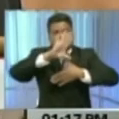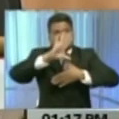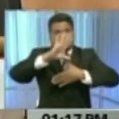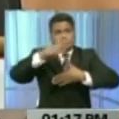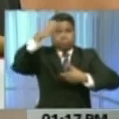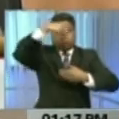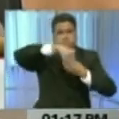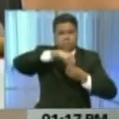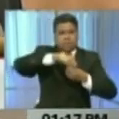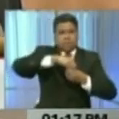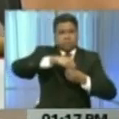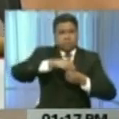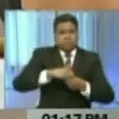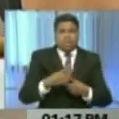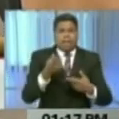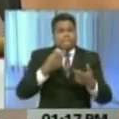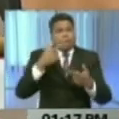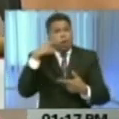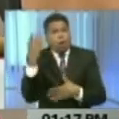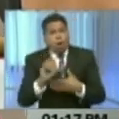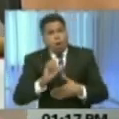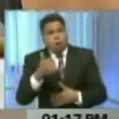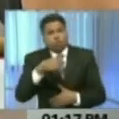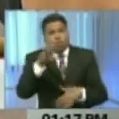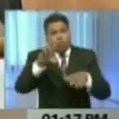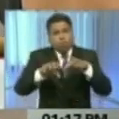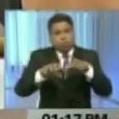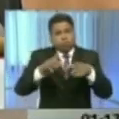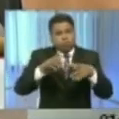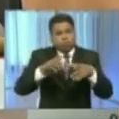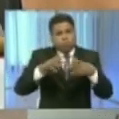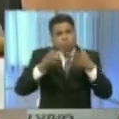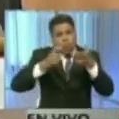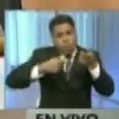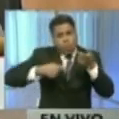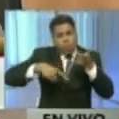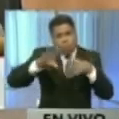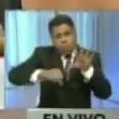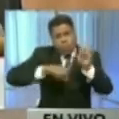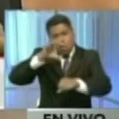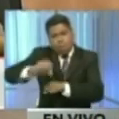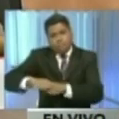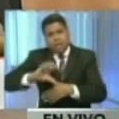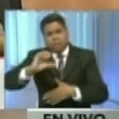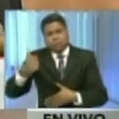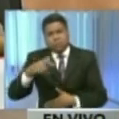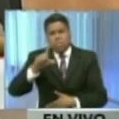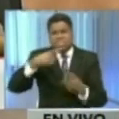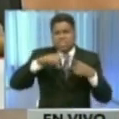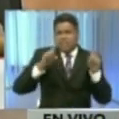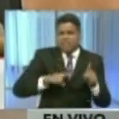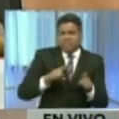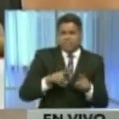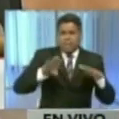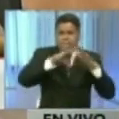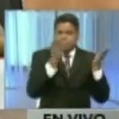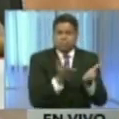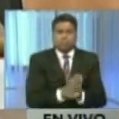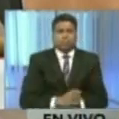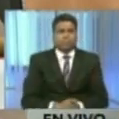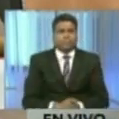más hacia otros bloques comerciales y menos hacia nuestra región. Creo que, como lo ha llamado el presidente Correa, la